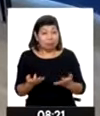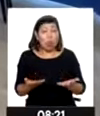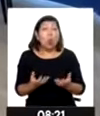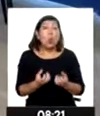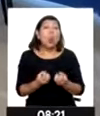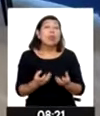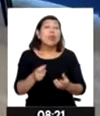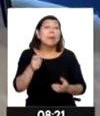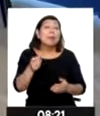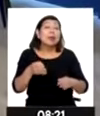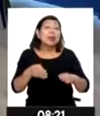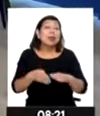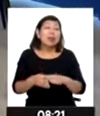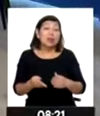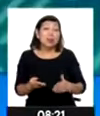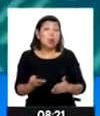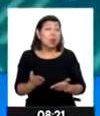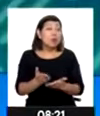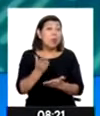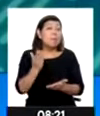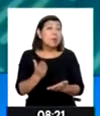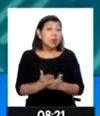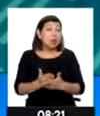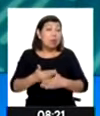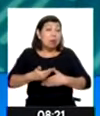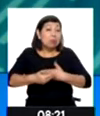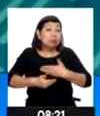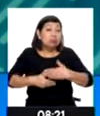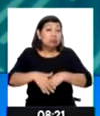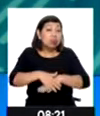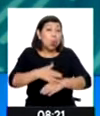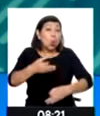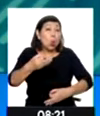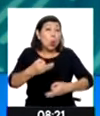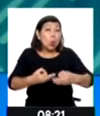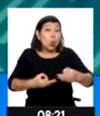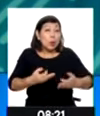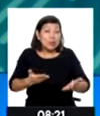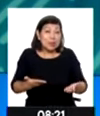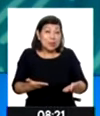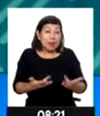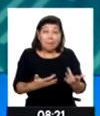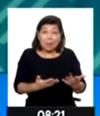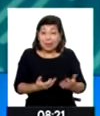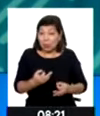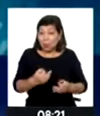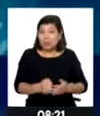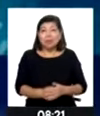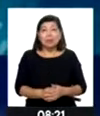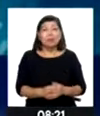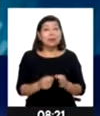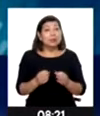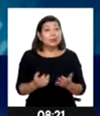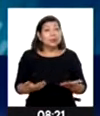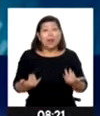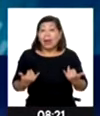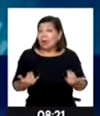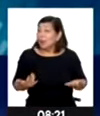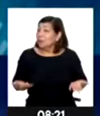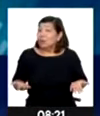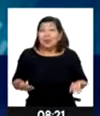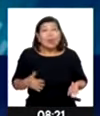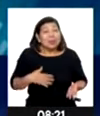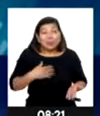de cuántas personas están en estos momentos todavía en proceso judicial o esperando sentencia? No, exactamente en este momento